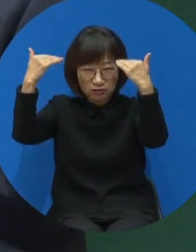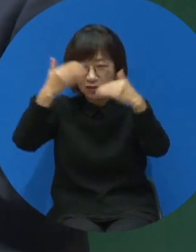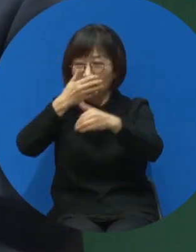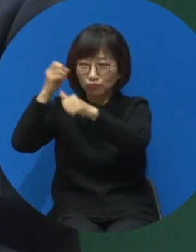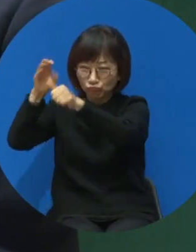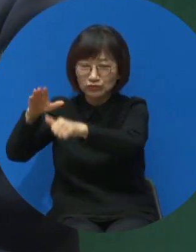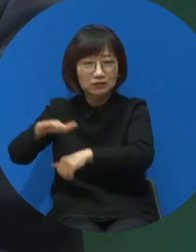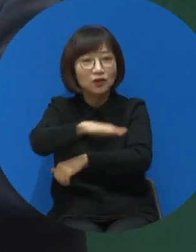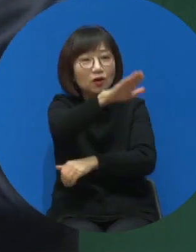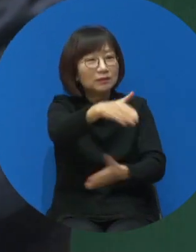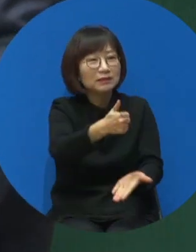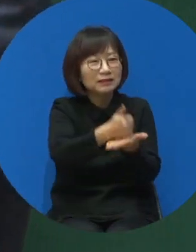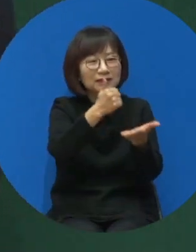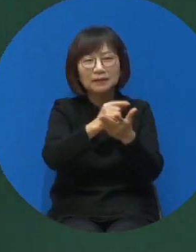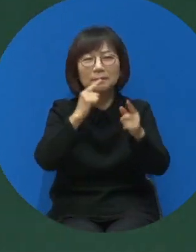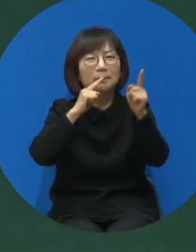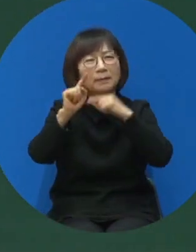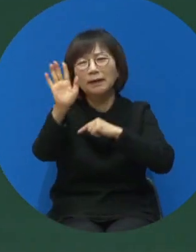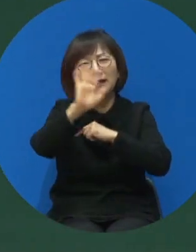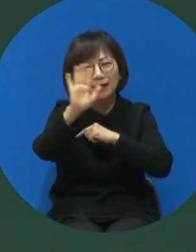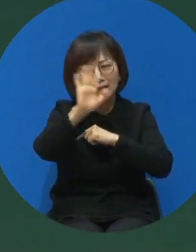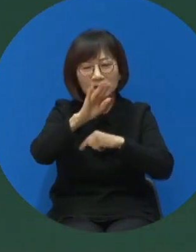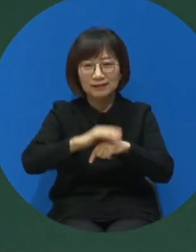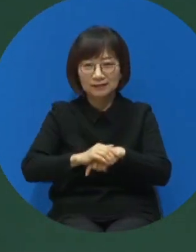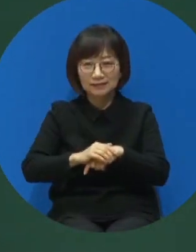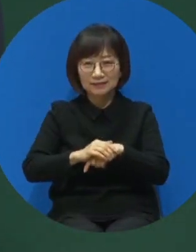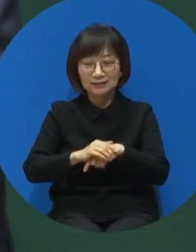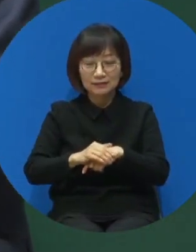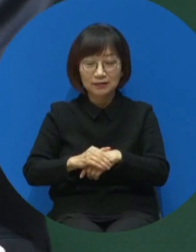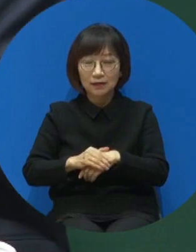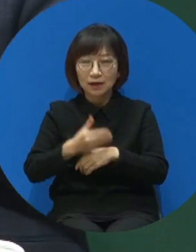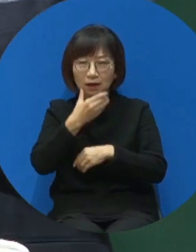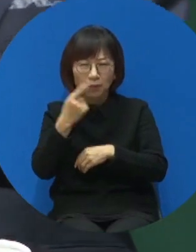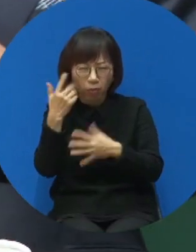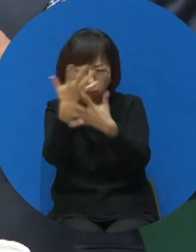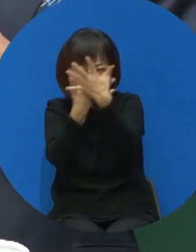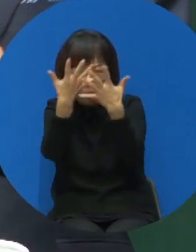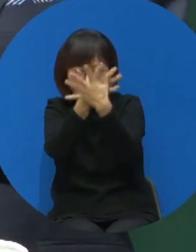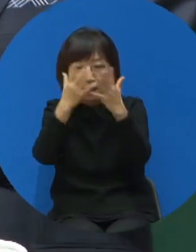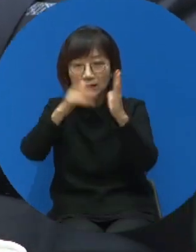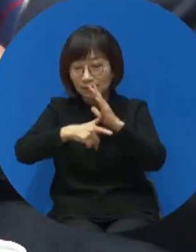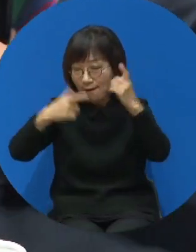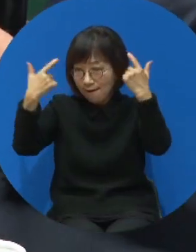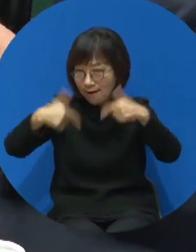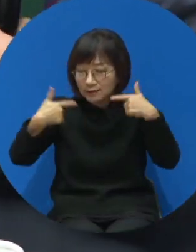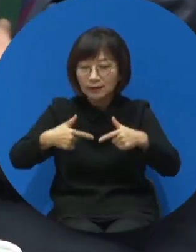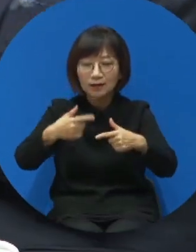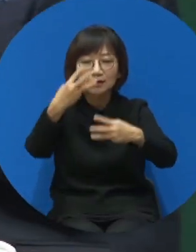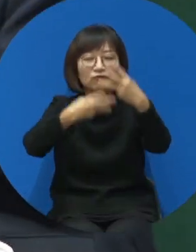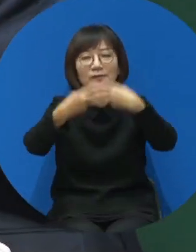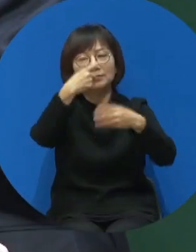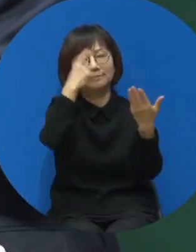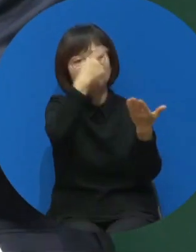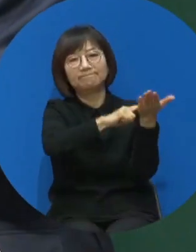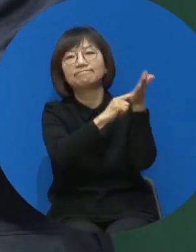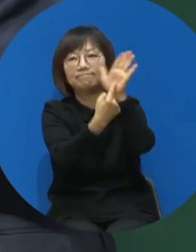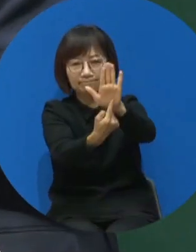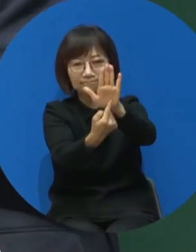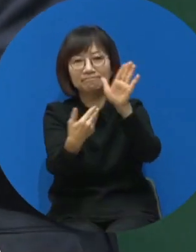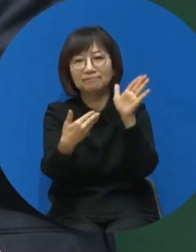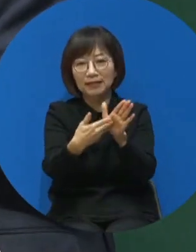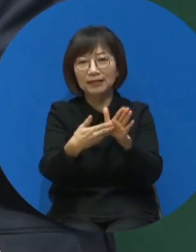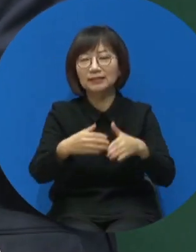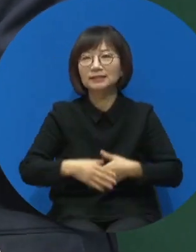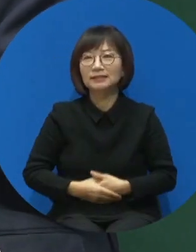tengo tema está reunión técnica no es hablar de que los adultos lo han hecho varios tres son mejores si no es que en cada uno de esos momentos dios